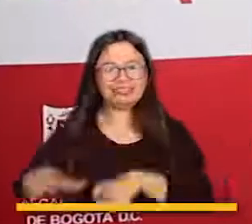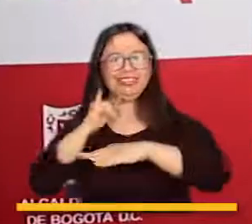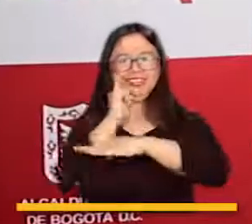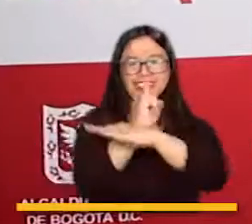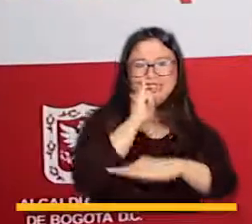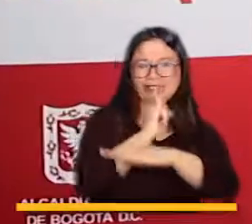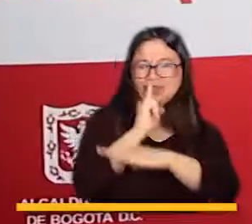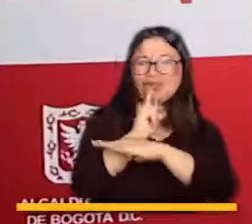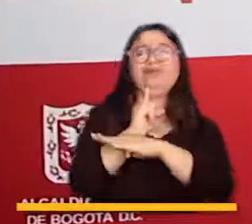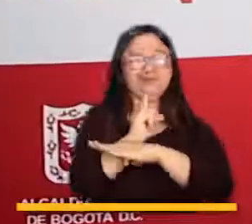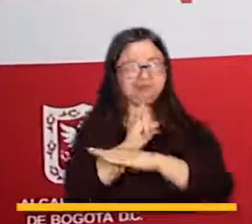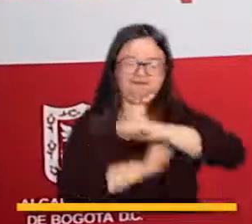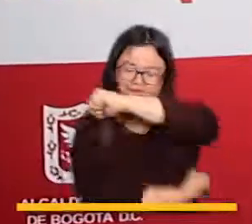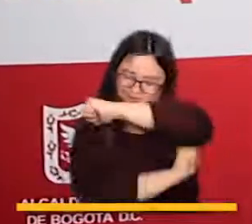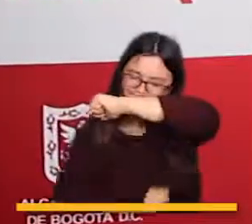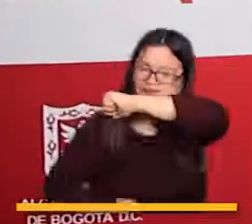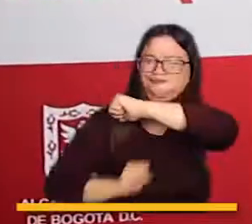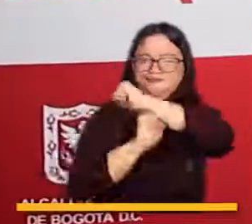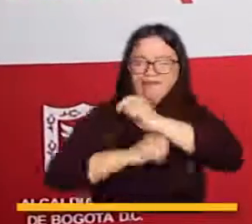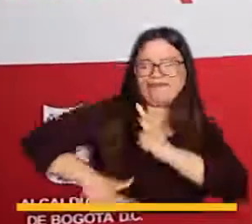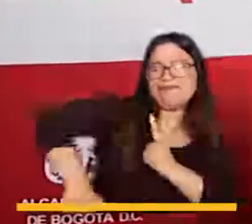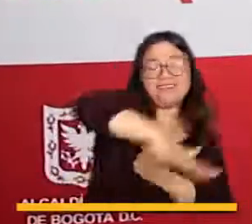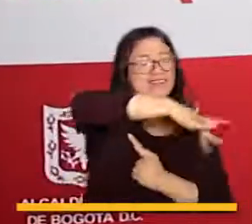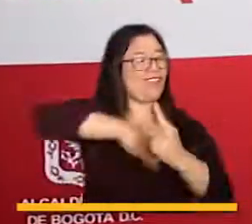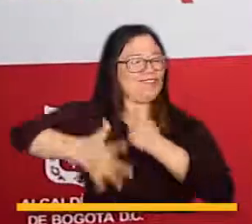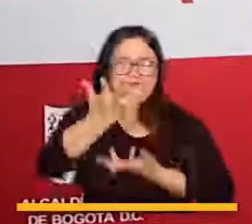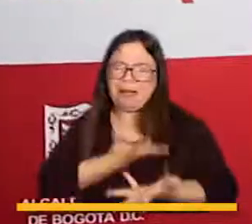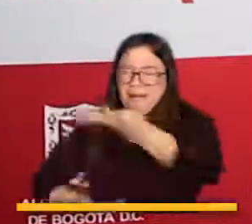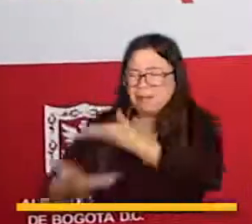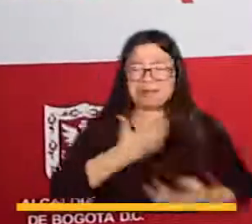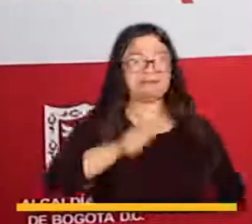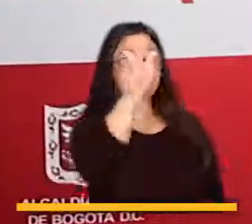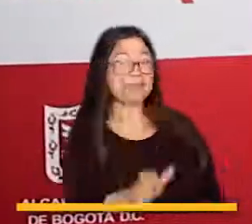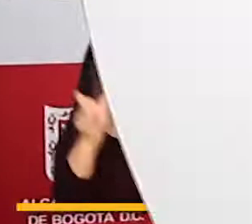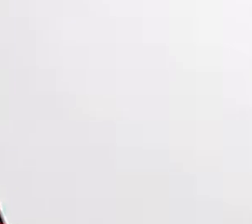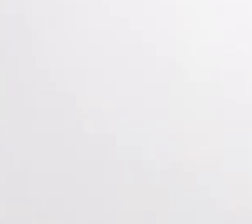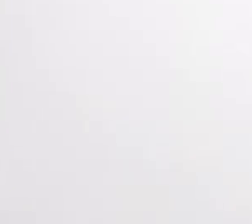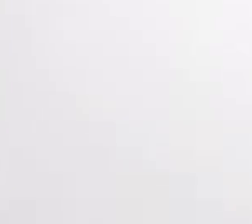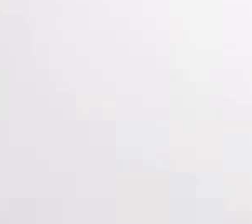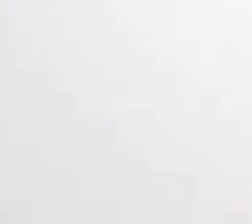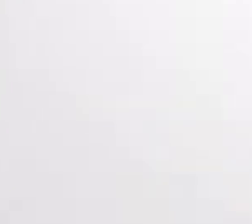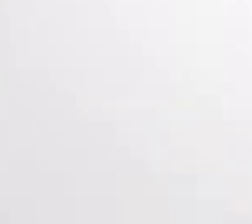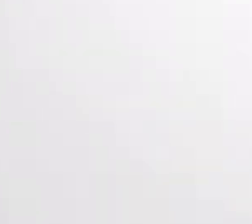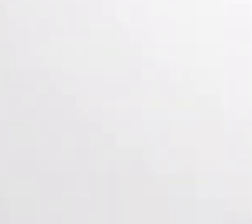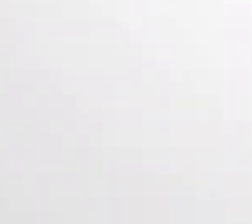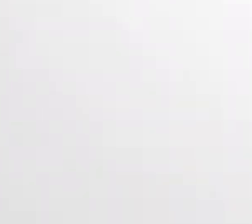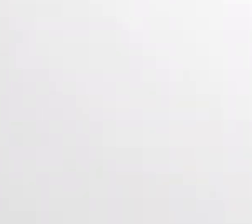través del mejoramiento del conjunto de acciones institucionales y el fortalecimiento de sus entornos relacionales.